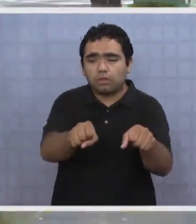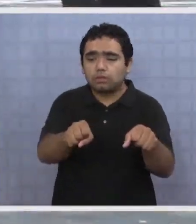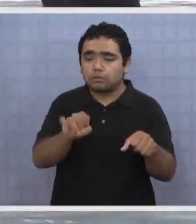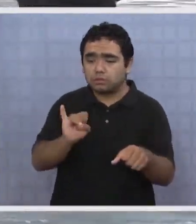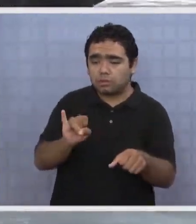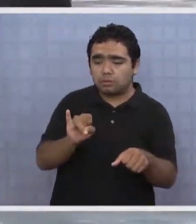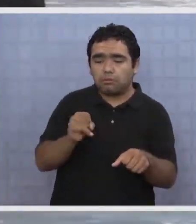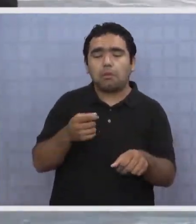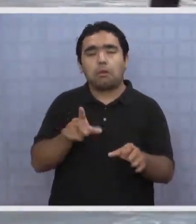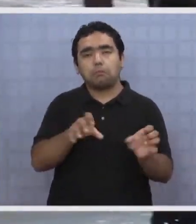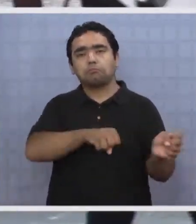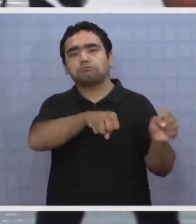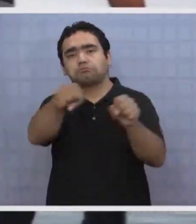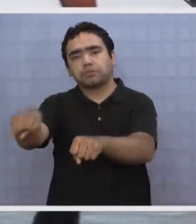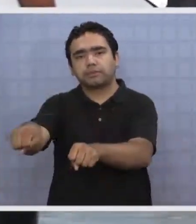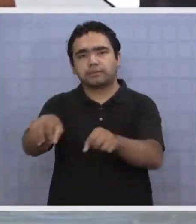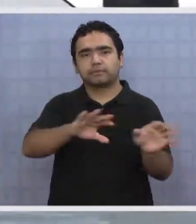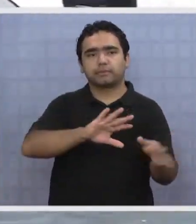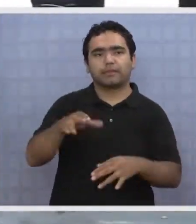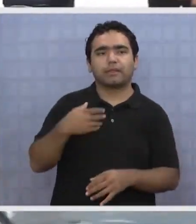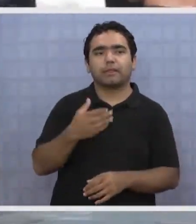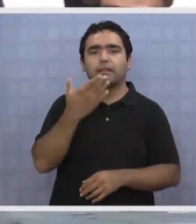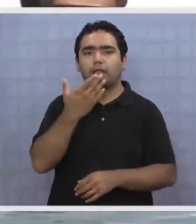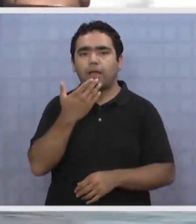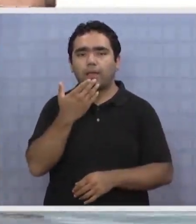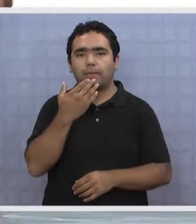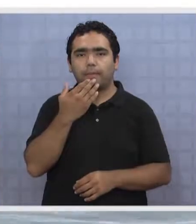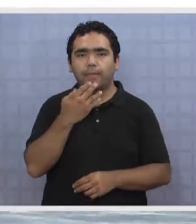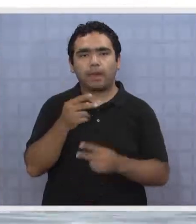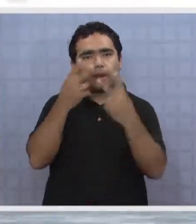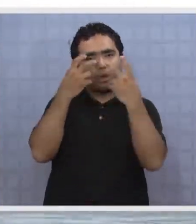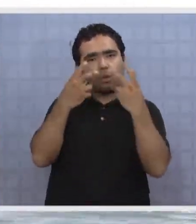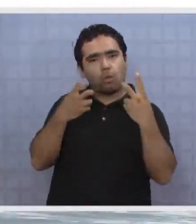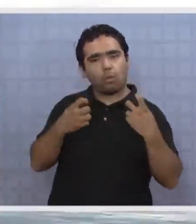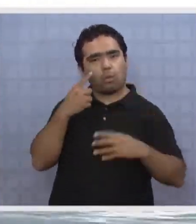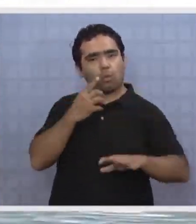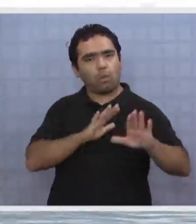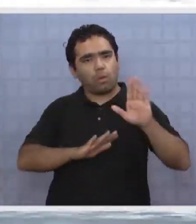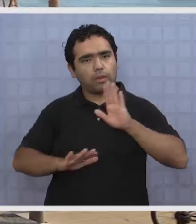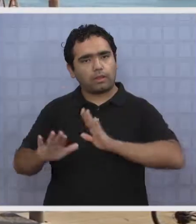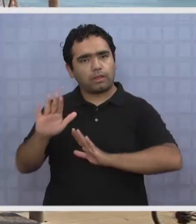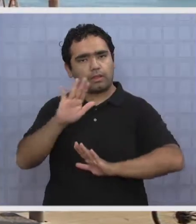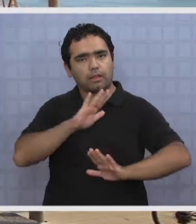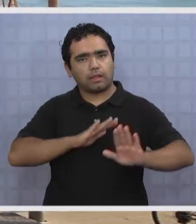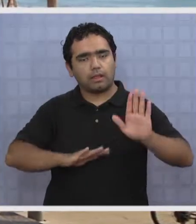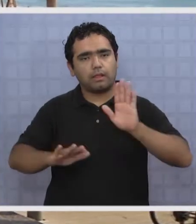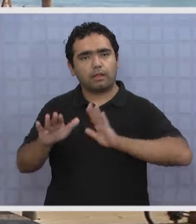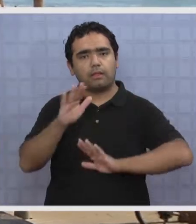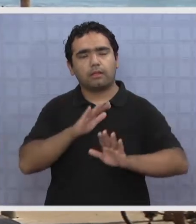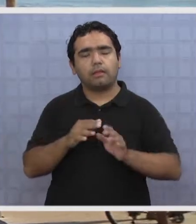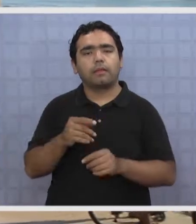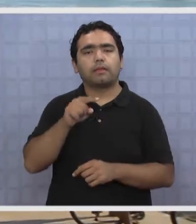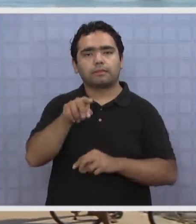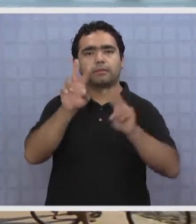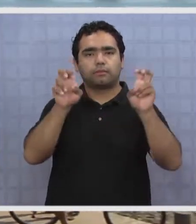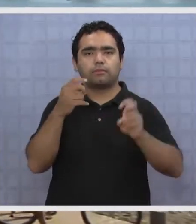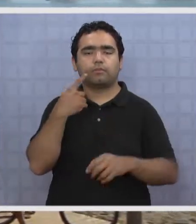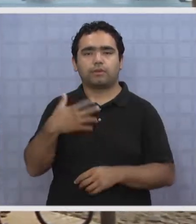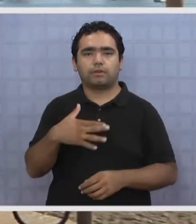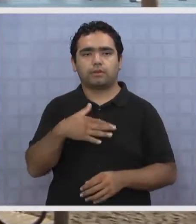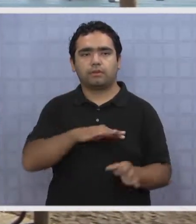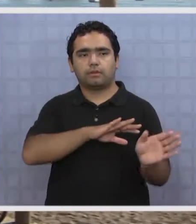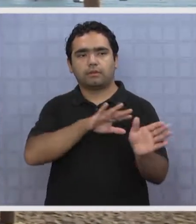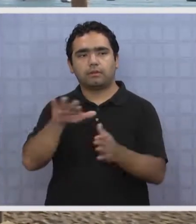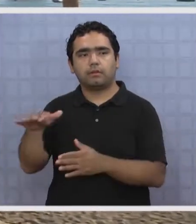se le pasa a la moto. Por otro lado, el autocuidado es otro de los temas claves para evitar desgracias. Nos